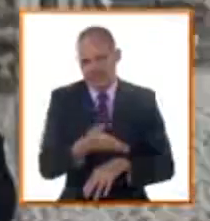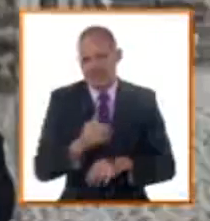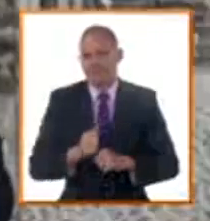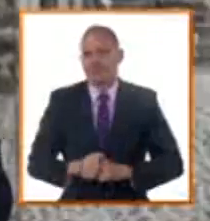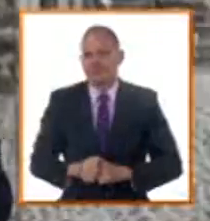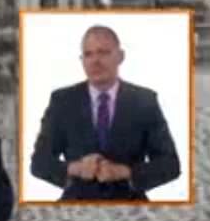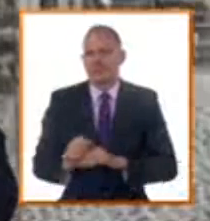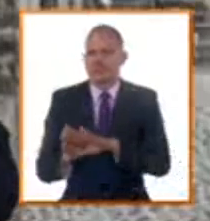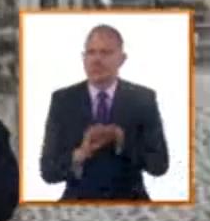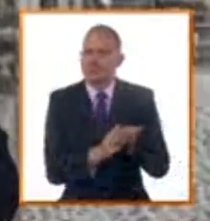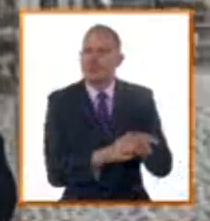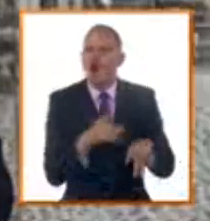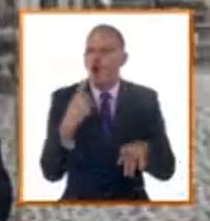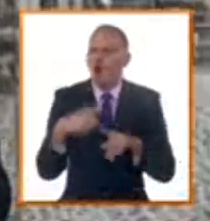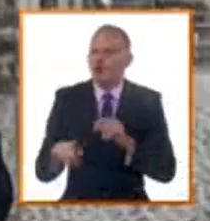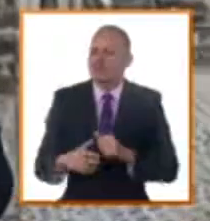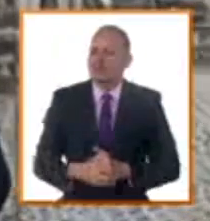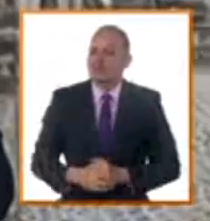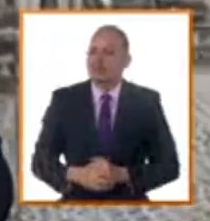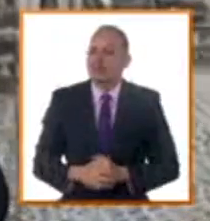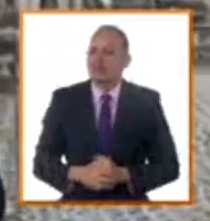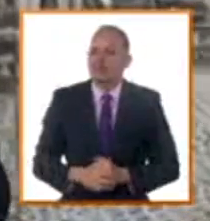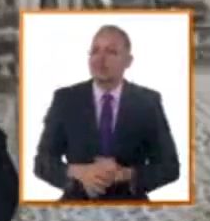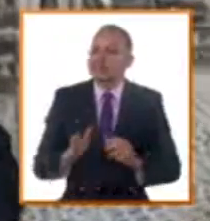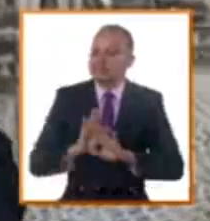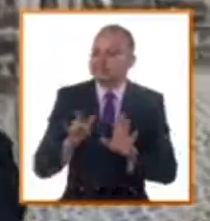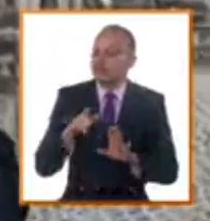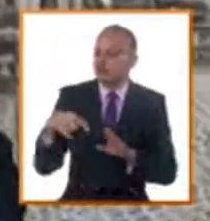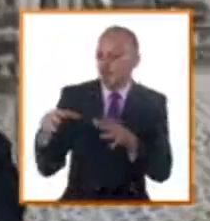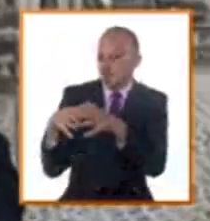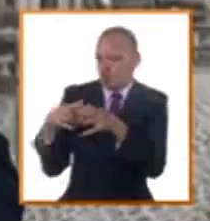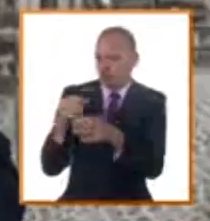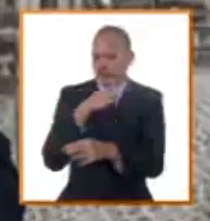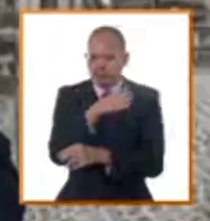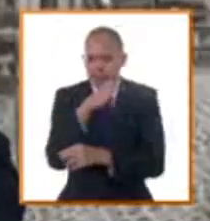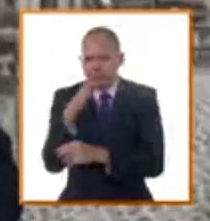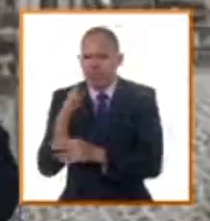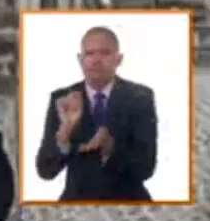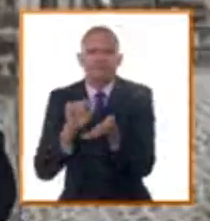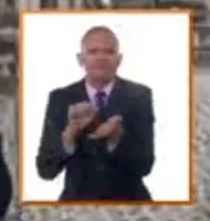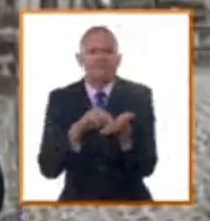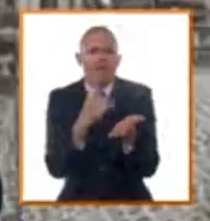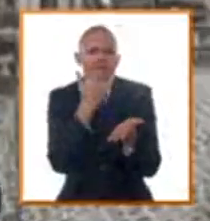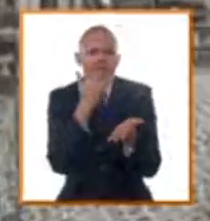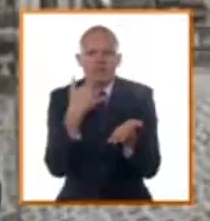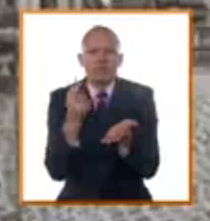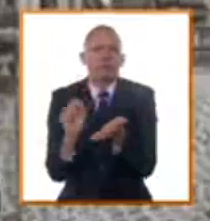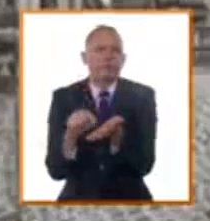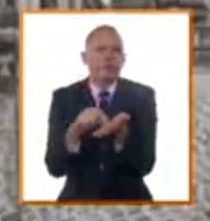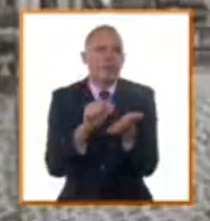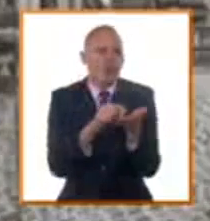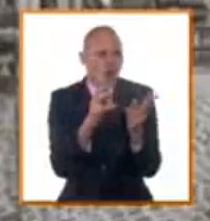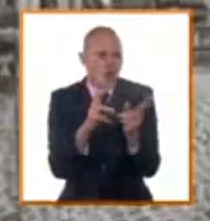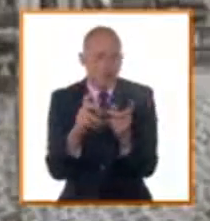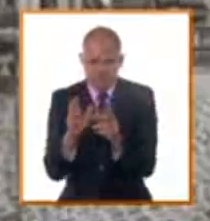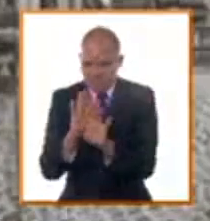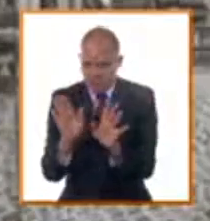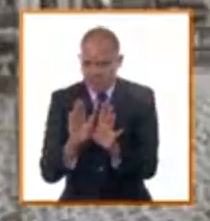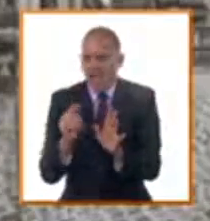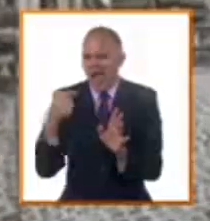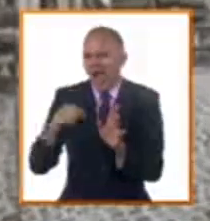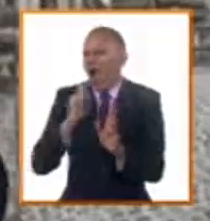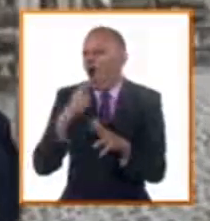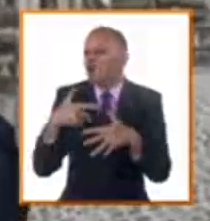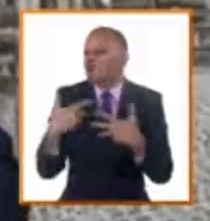rápidamente, a partir de esta defectación que se ha hecho, de las afectaciones, por supuesto en la medida que hayan los recursos en el territorio, ¿dónde